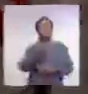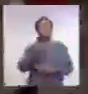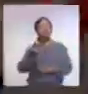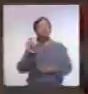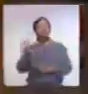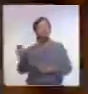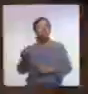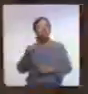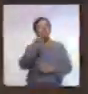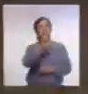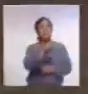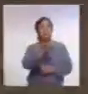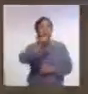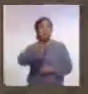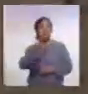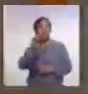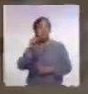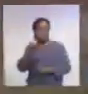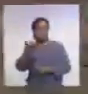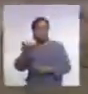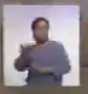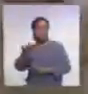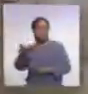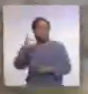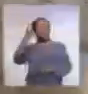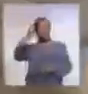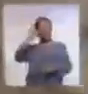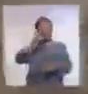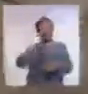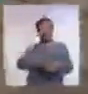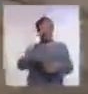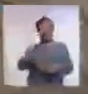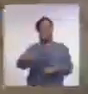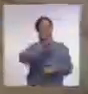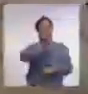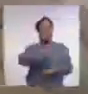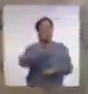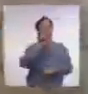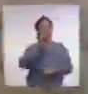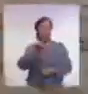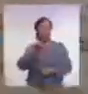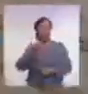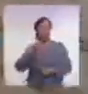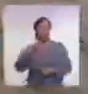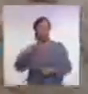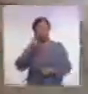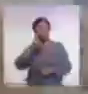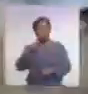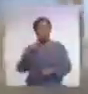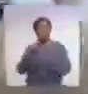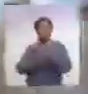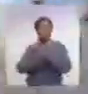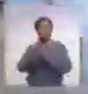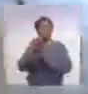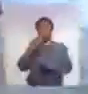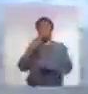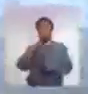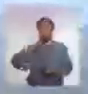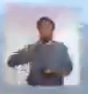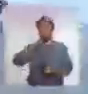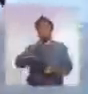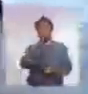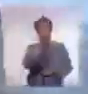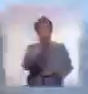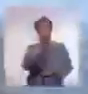Catepec Canguritos, dirigido por Juan Carlos Empualteca Catitla, ve positivo este crecimiento del baloncesto infantil en la comunidad de